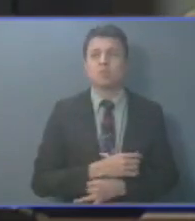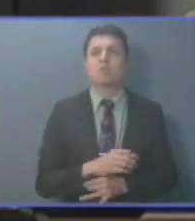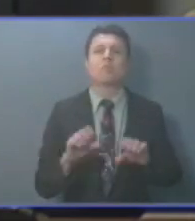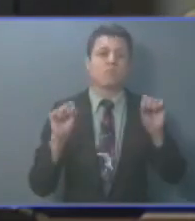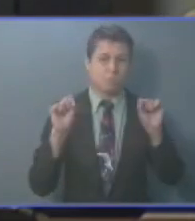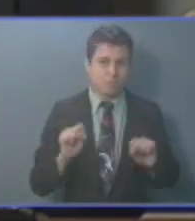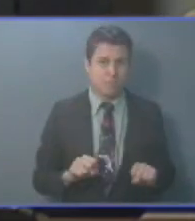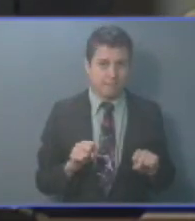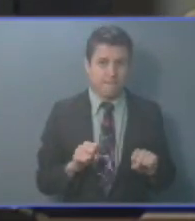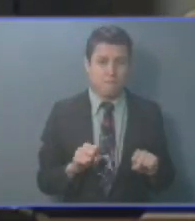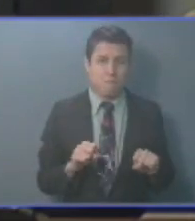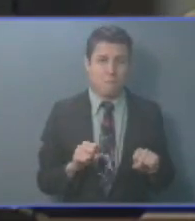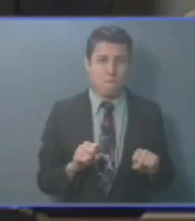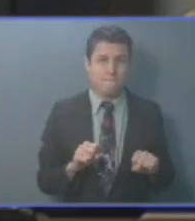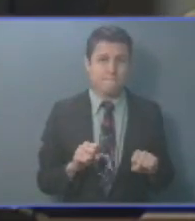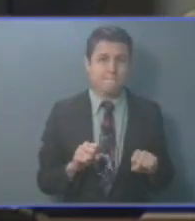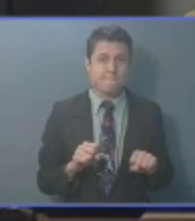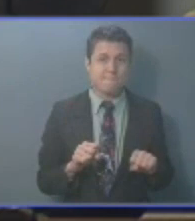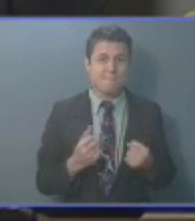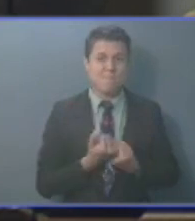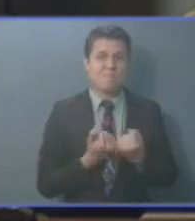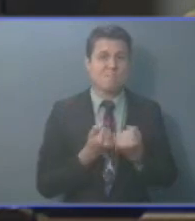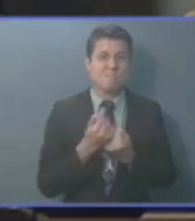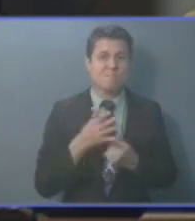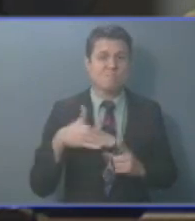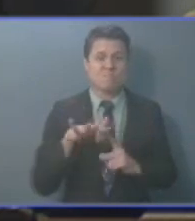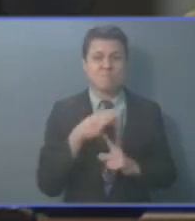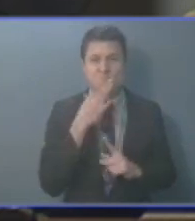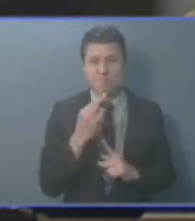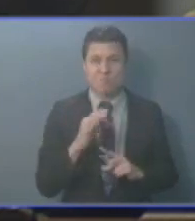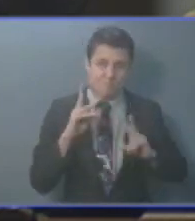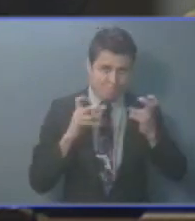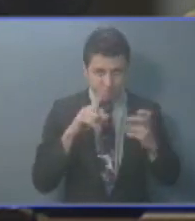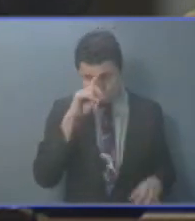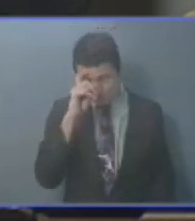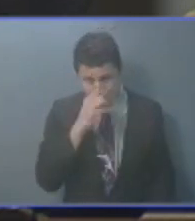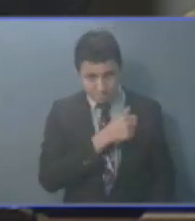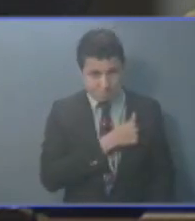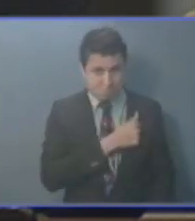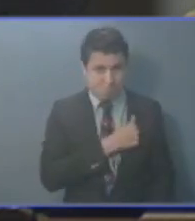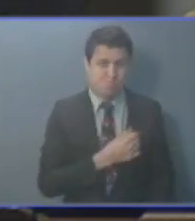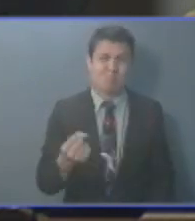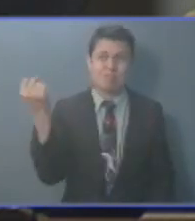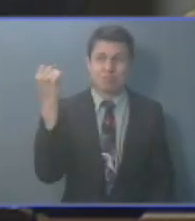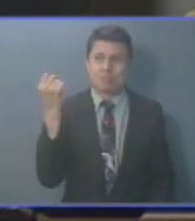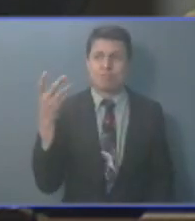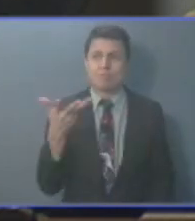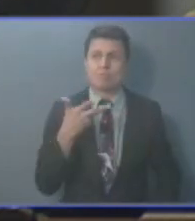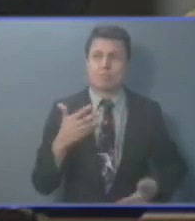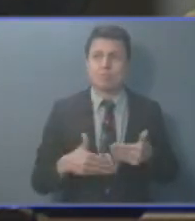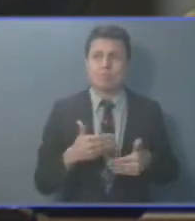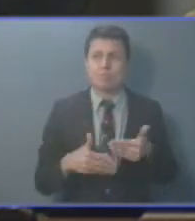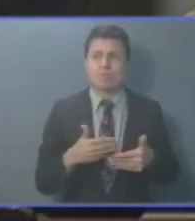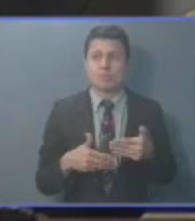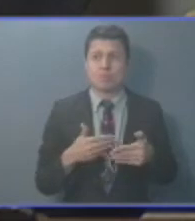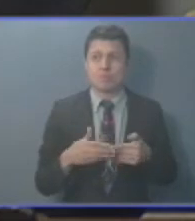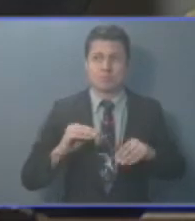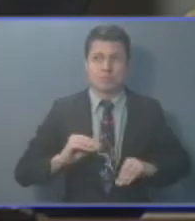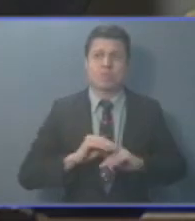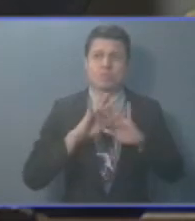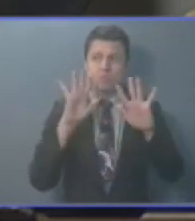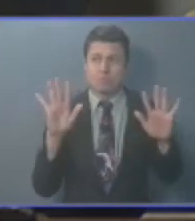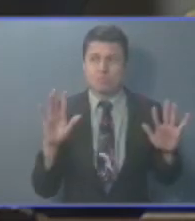pueda hacer de verdad un papel importante para la